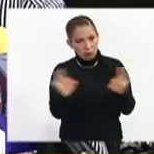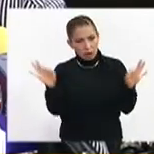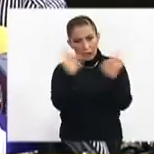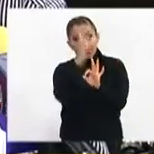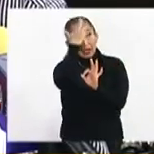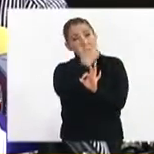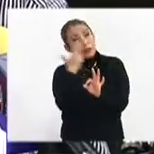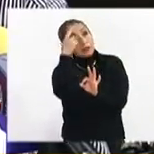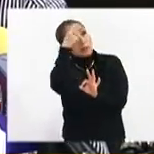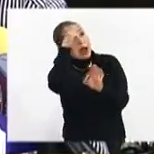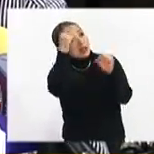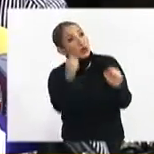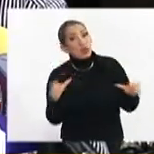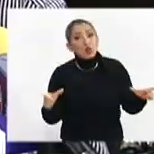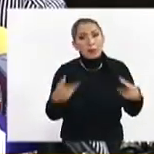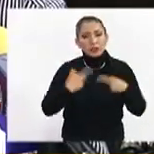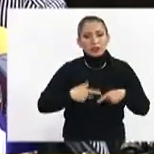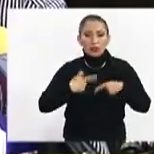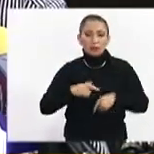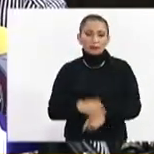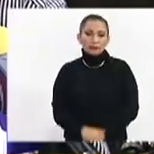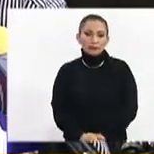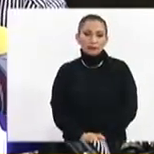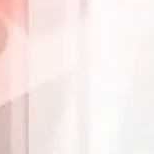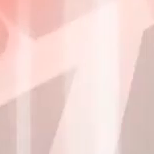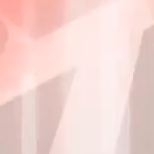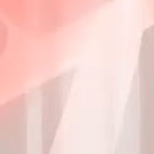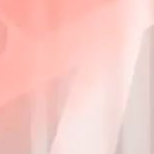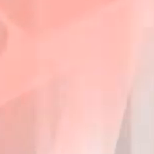importante revisarlos para garantizar la seguridad de la población.